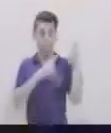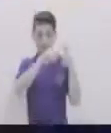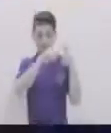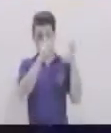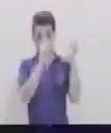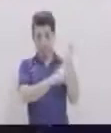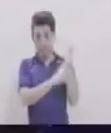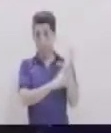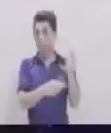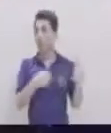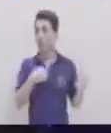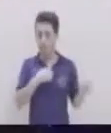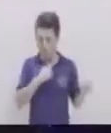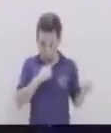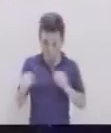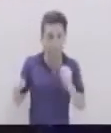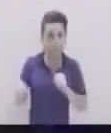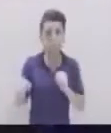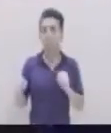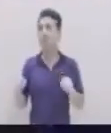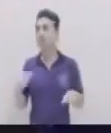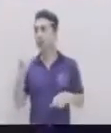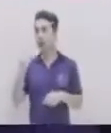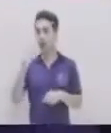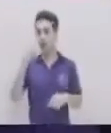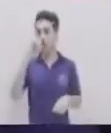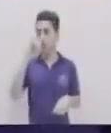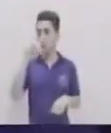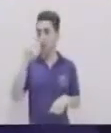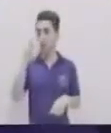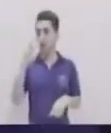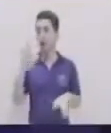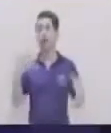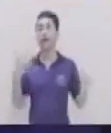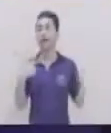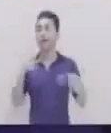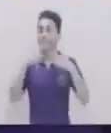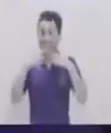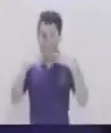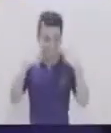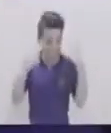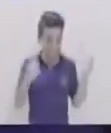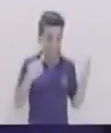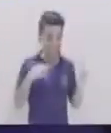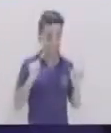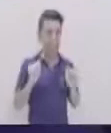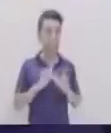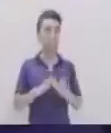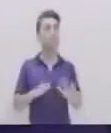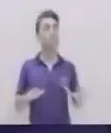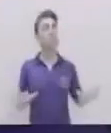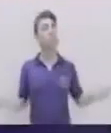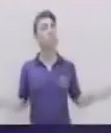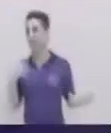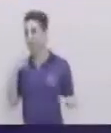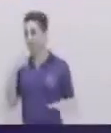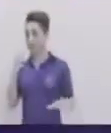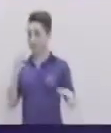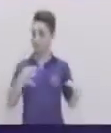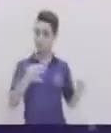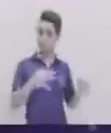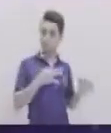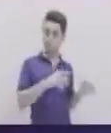4, actúo. ¿Y cómo voy a actuar? Voy a sonreír, voy a estar relajado y me voy